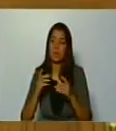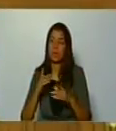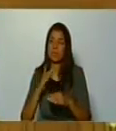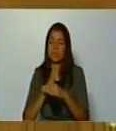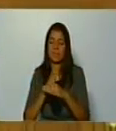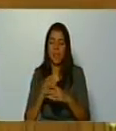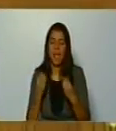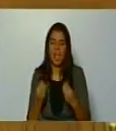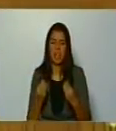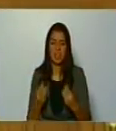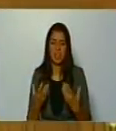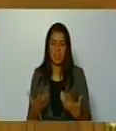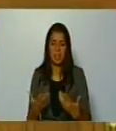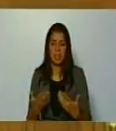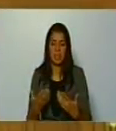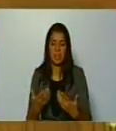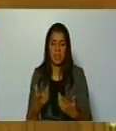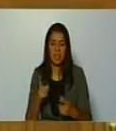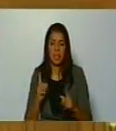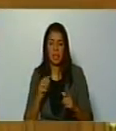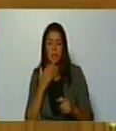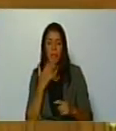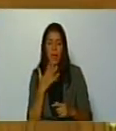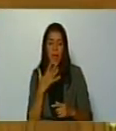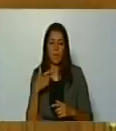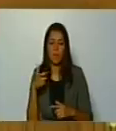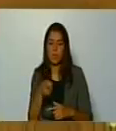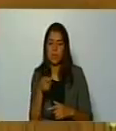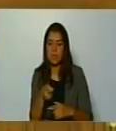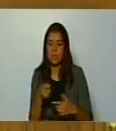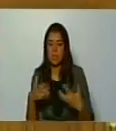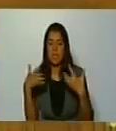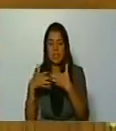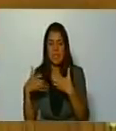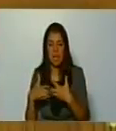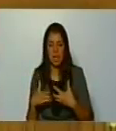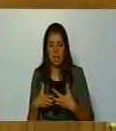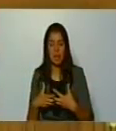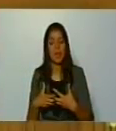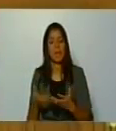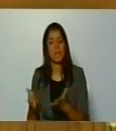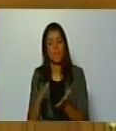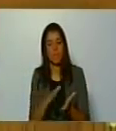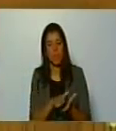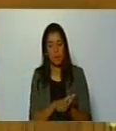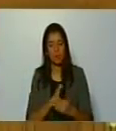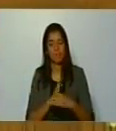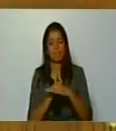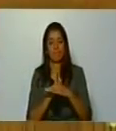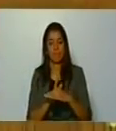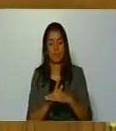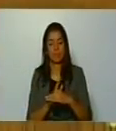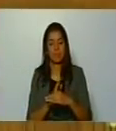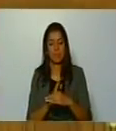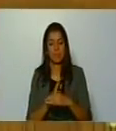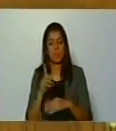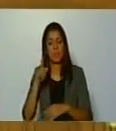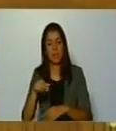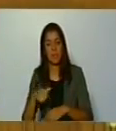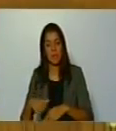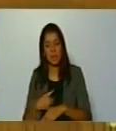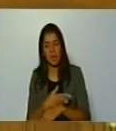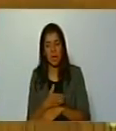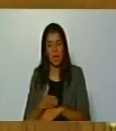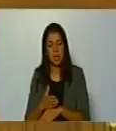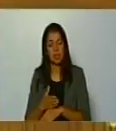¿A que no hubiese una guerra civil? y retrasos